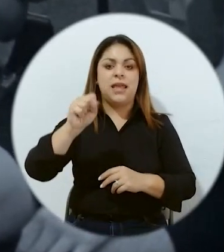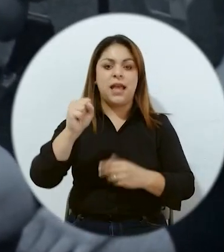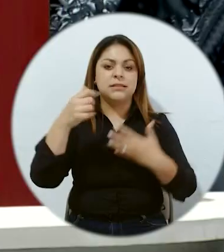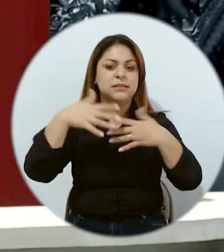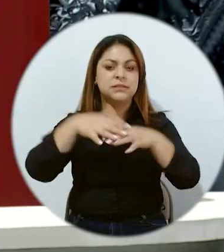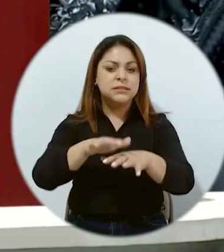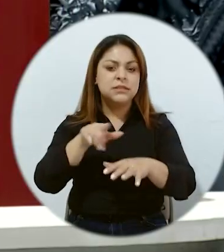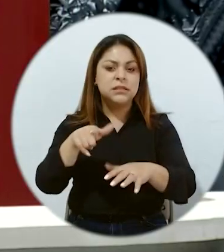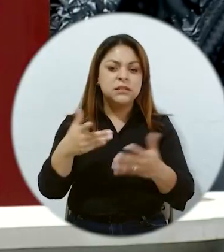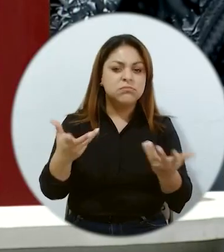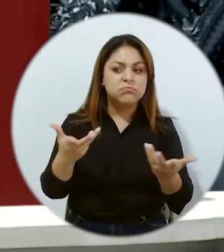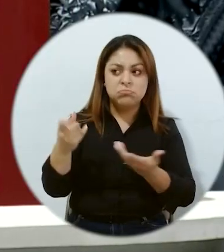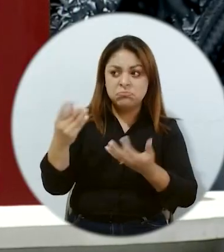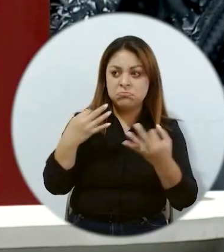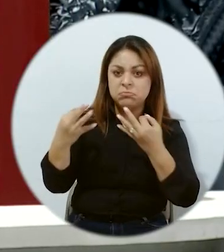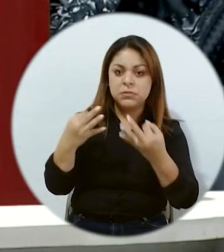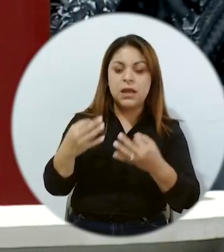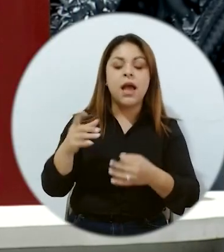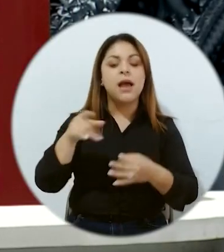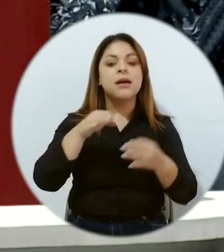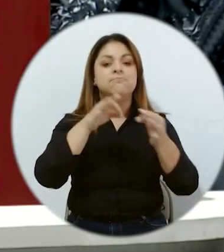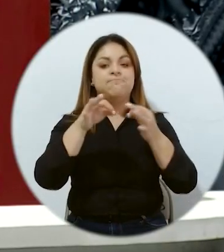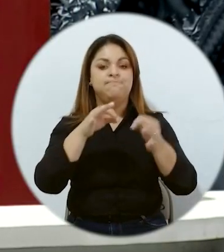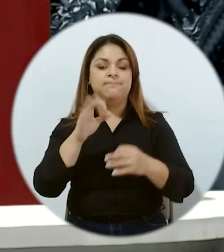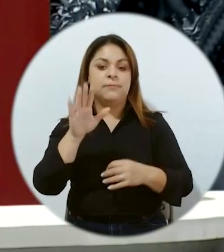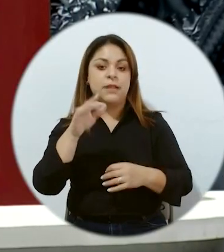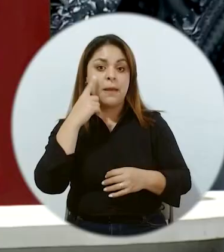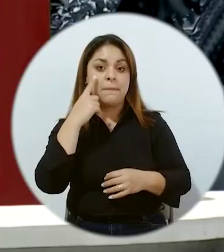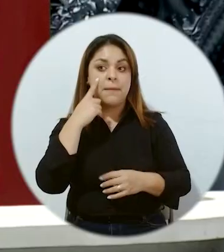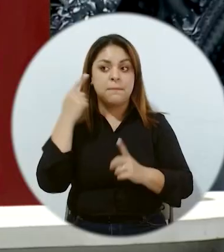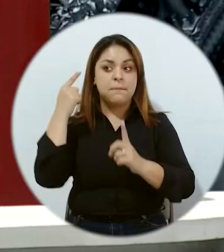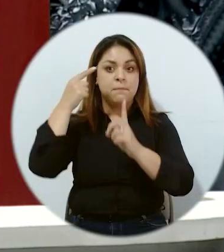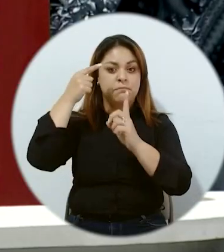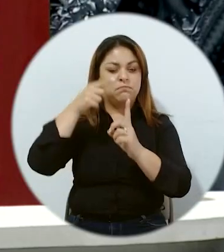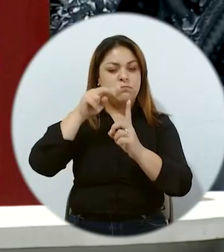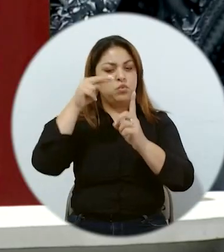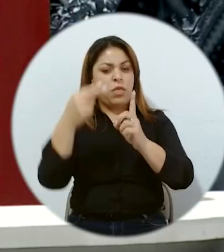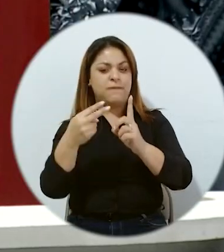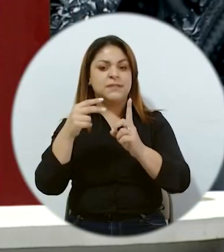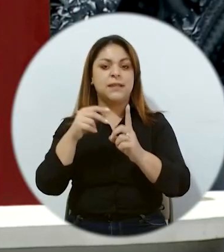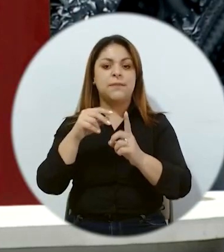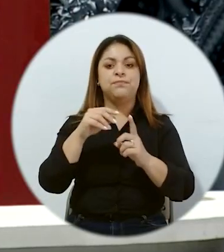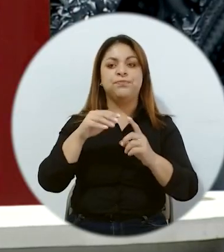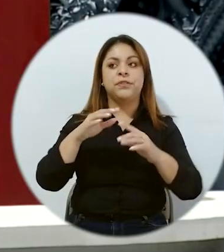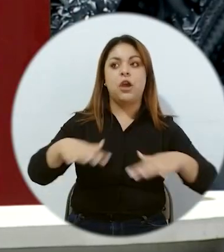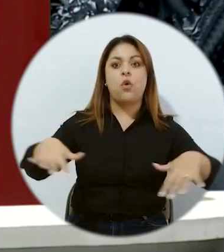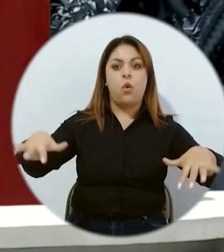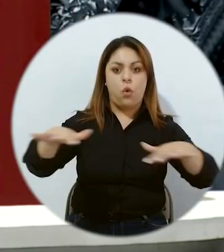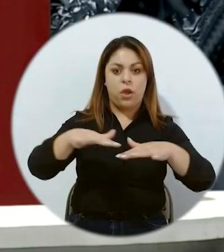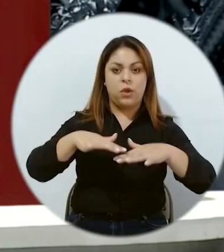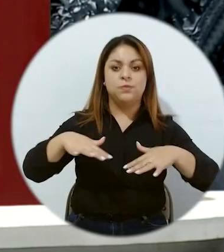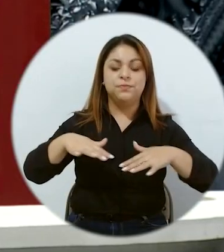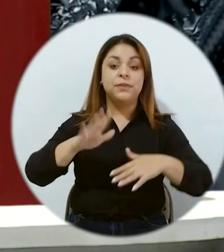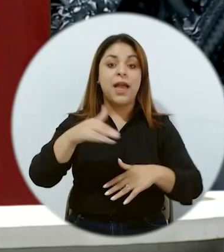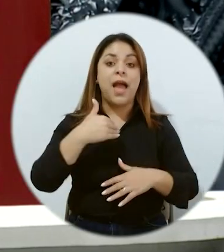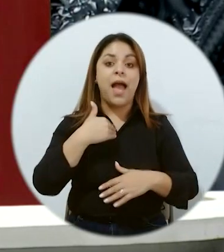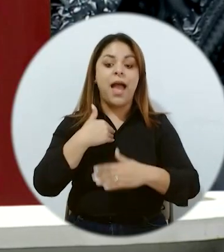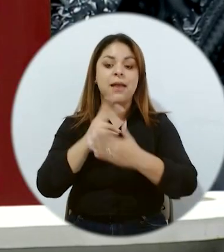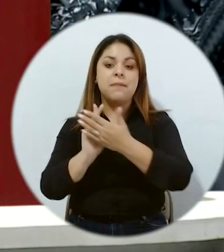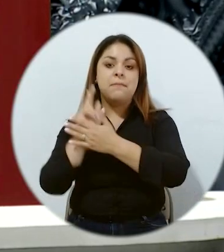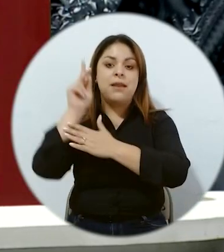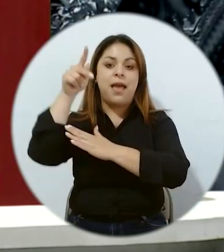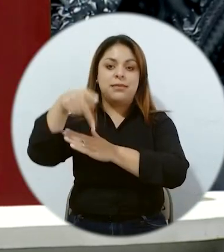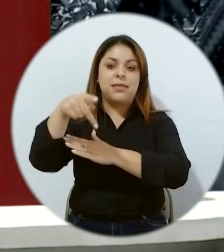quizás lo explico. Adelante, Marta. Digamos, desde el punto de vista ecológico, hay plantas que